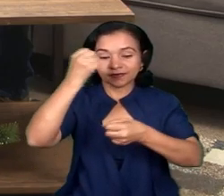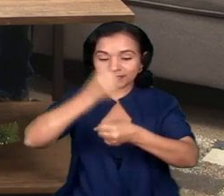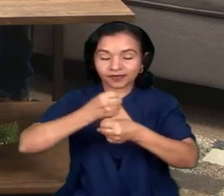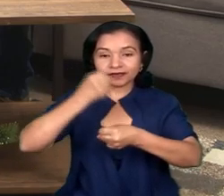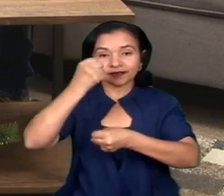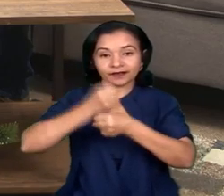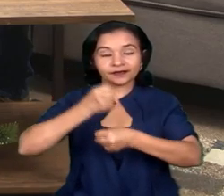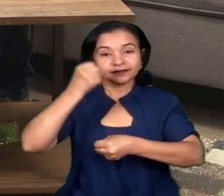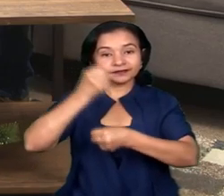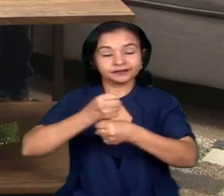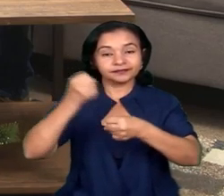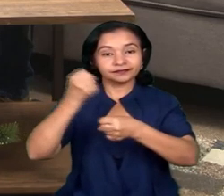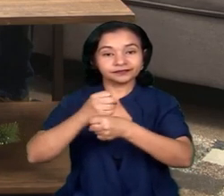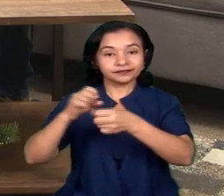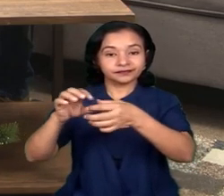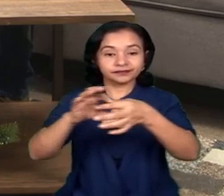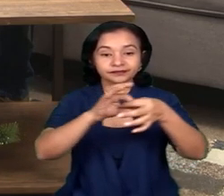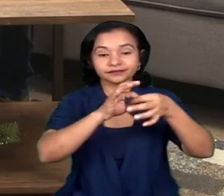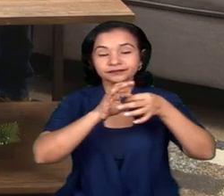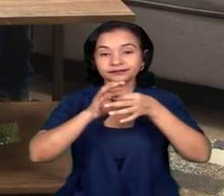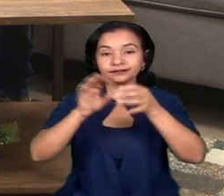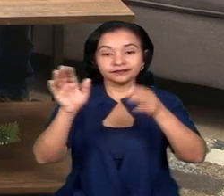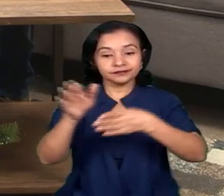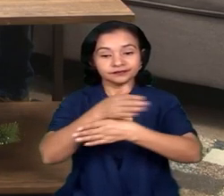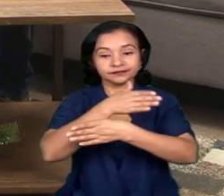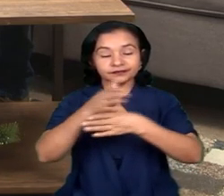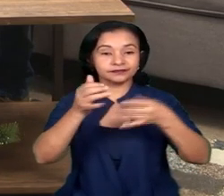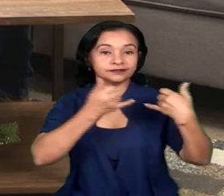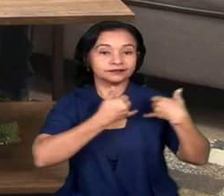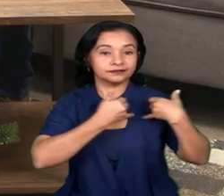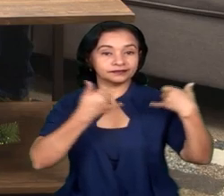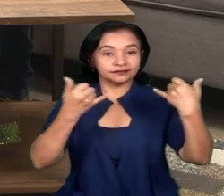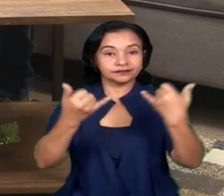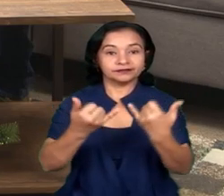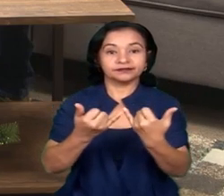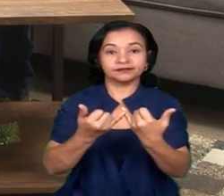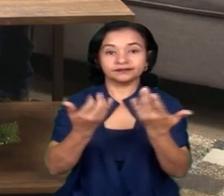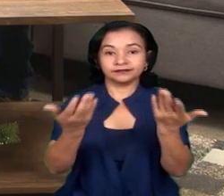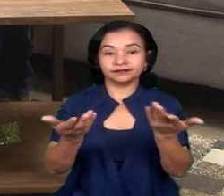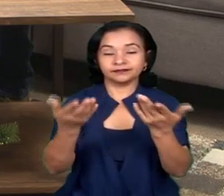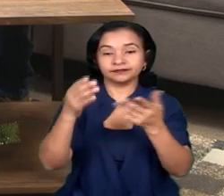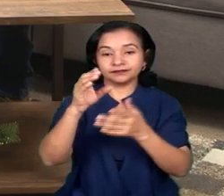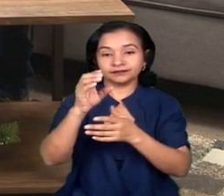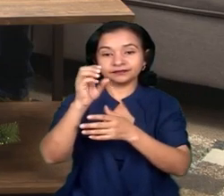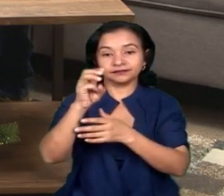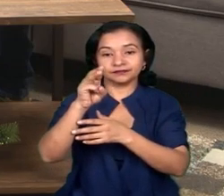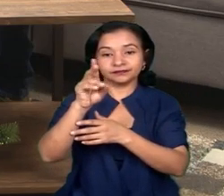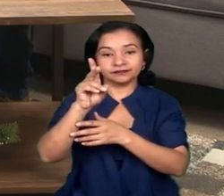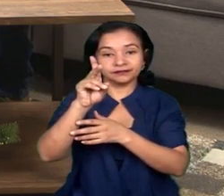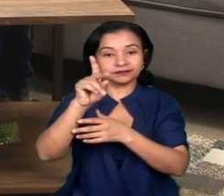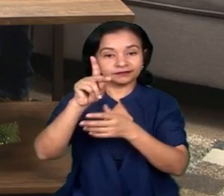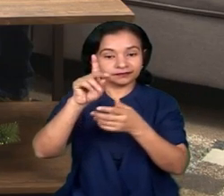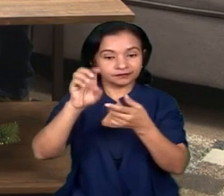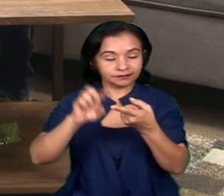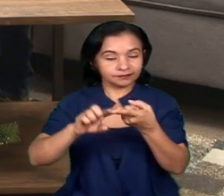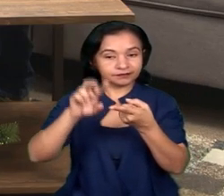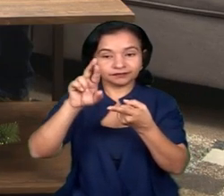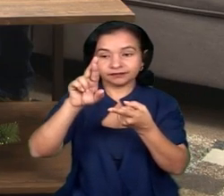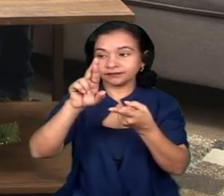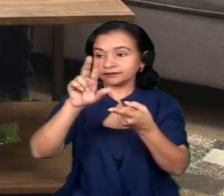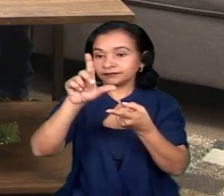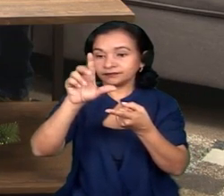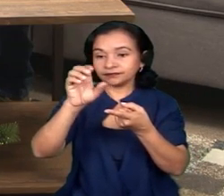trabajando articuladamente con las instituciones, con la CONIMIPYMES, con Leonardo Torres, con todo